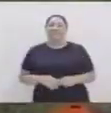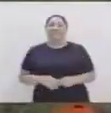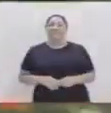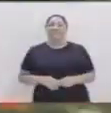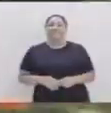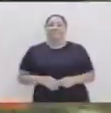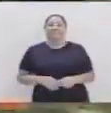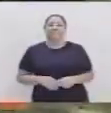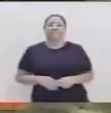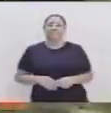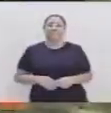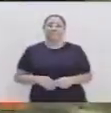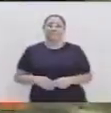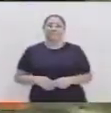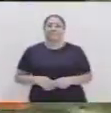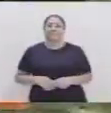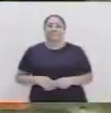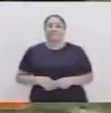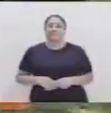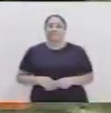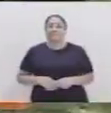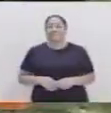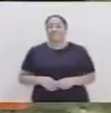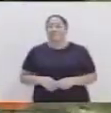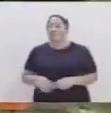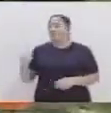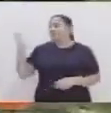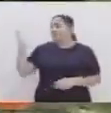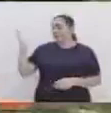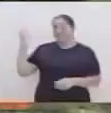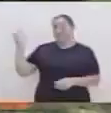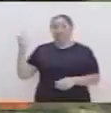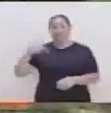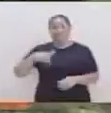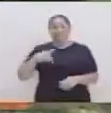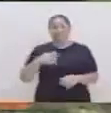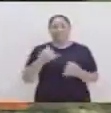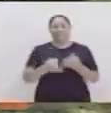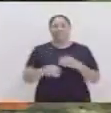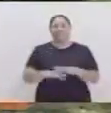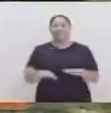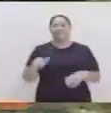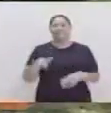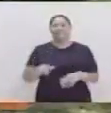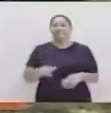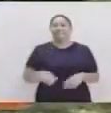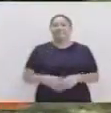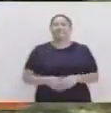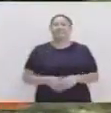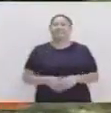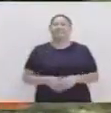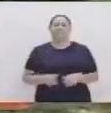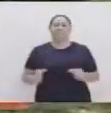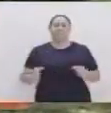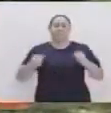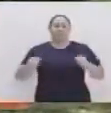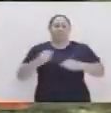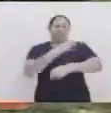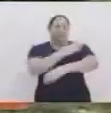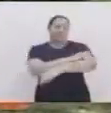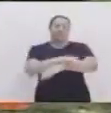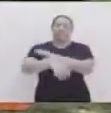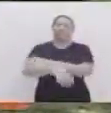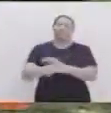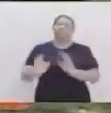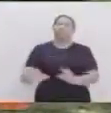5. Y es así como culmino lo que es mi componente de fuerza en el